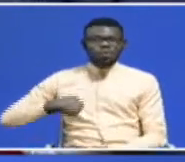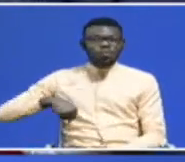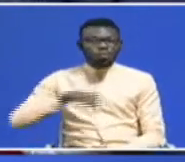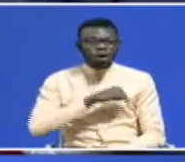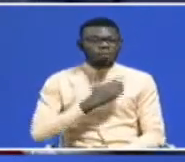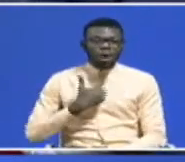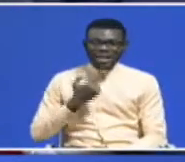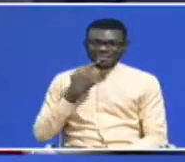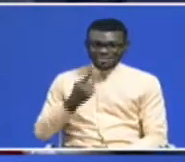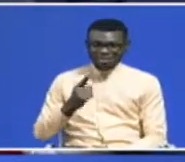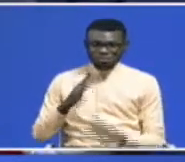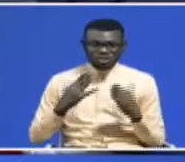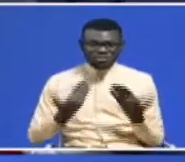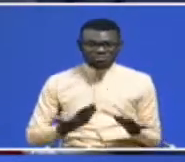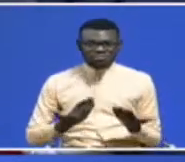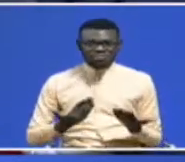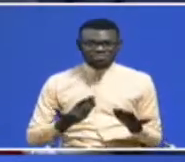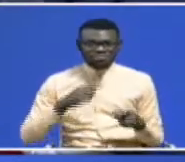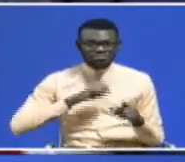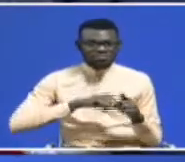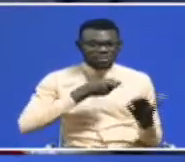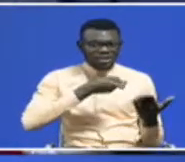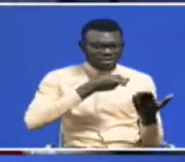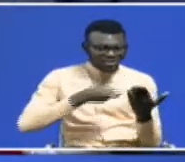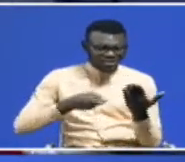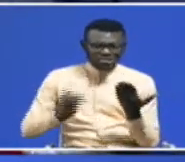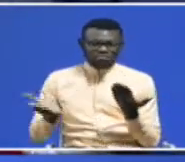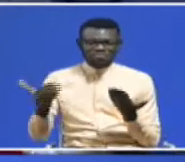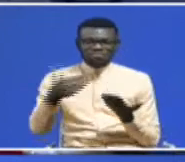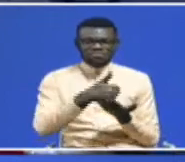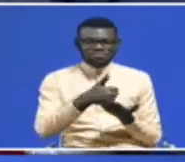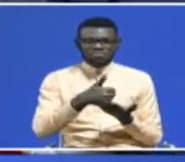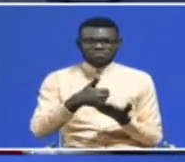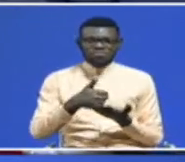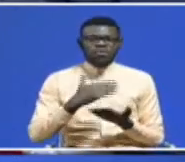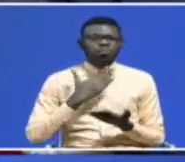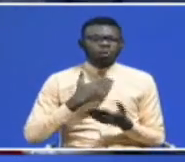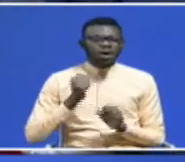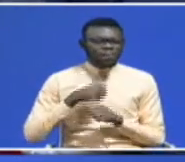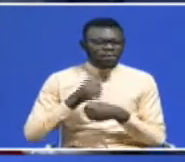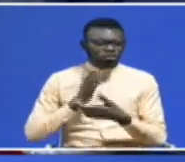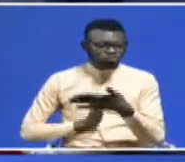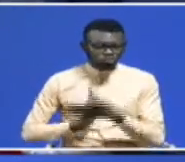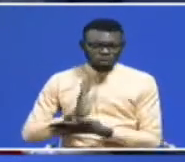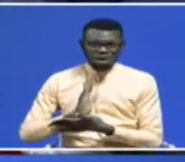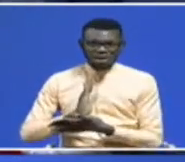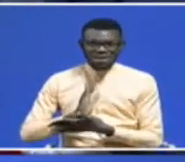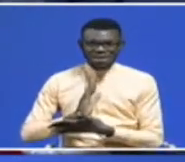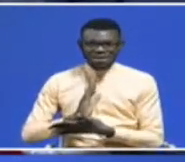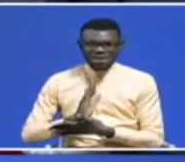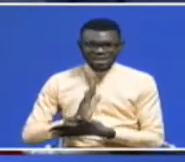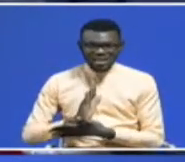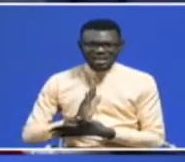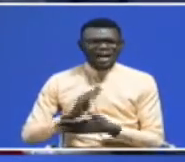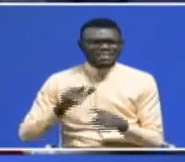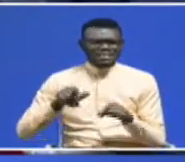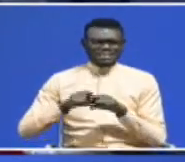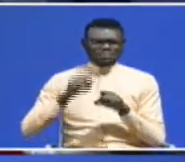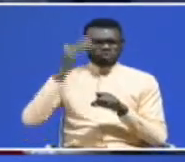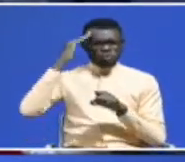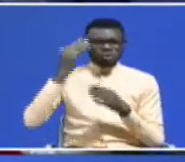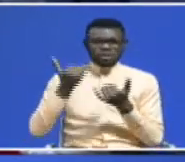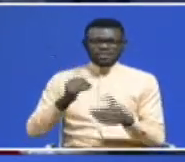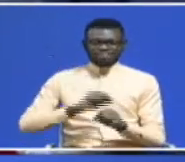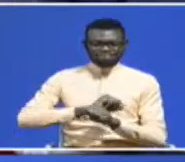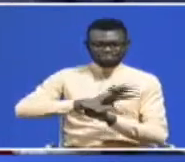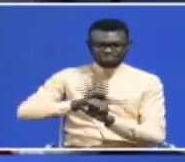kwamba hata tukikorrect hizi signatures, we are going to ensure, na tunajua kuna corona,